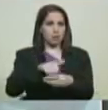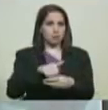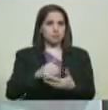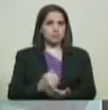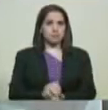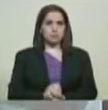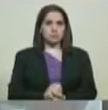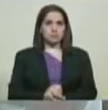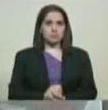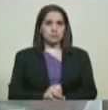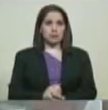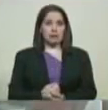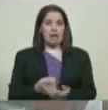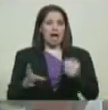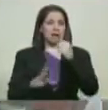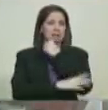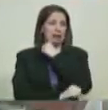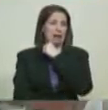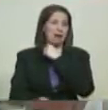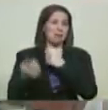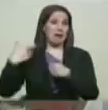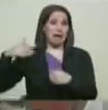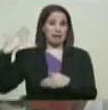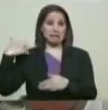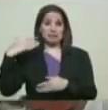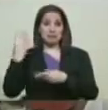y muy fraudulento.